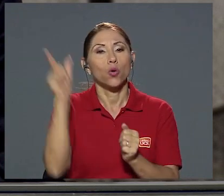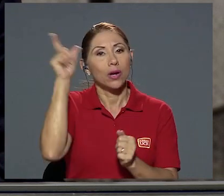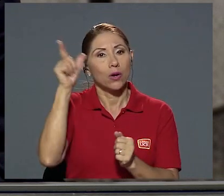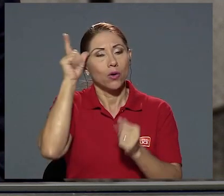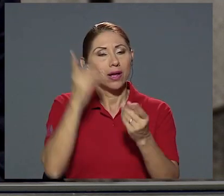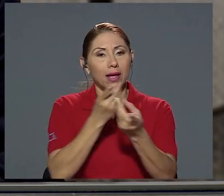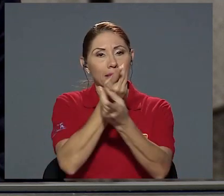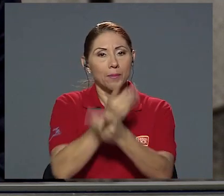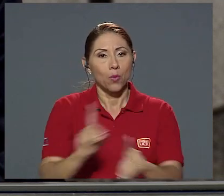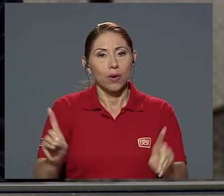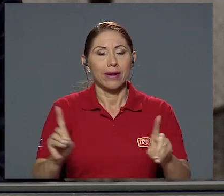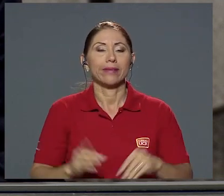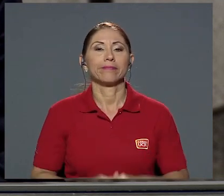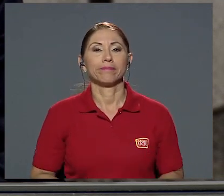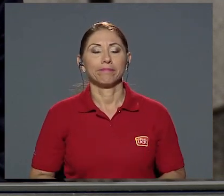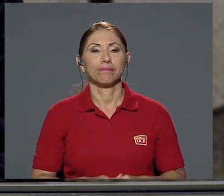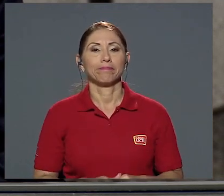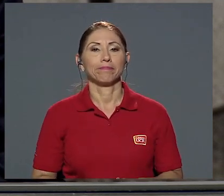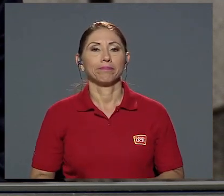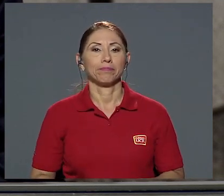una lógica democrática.